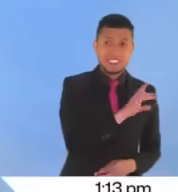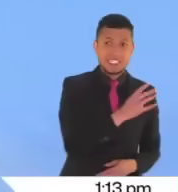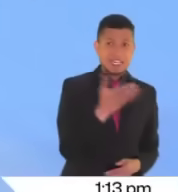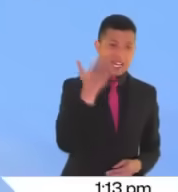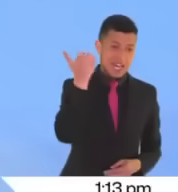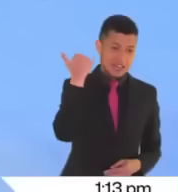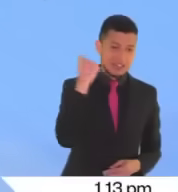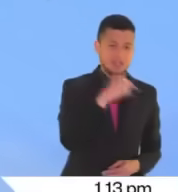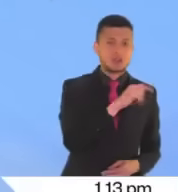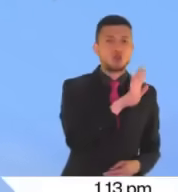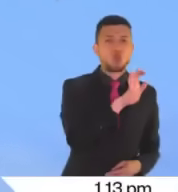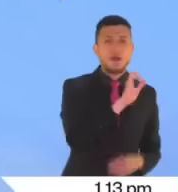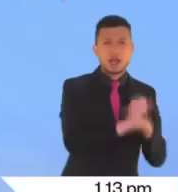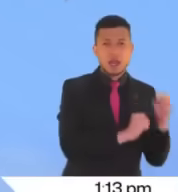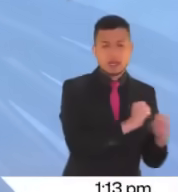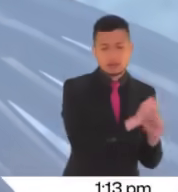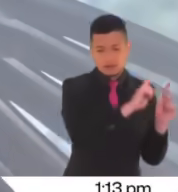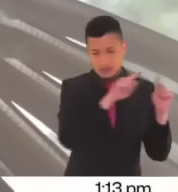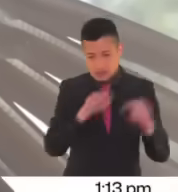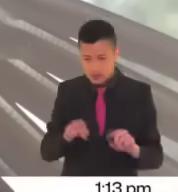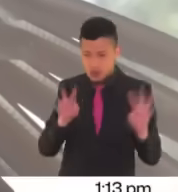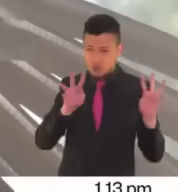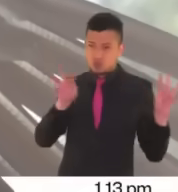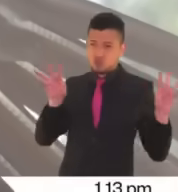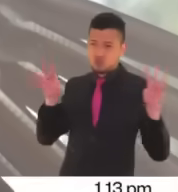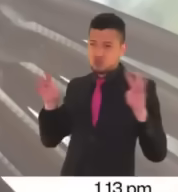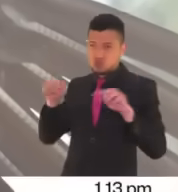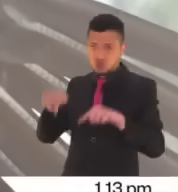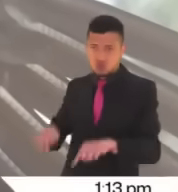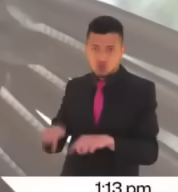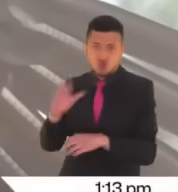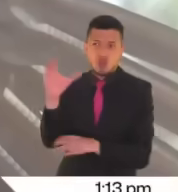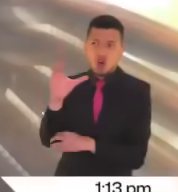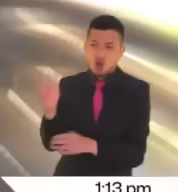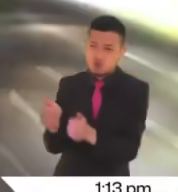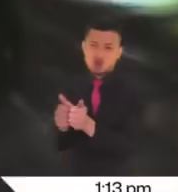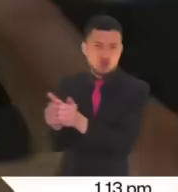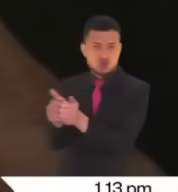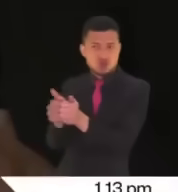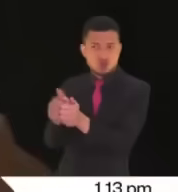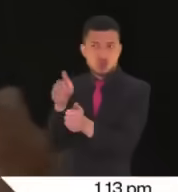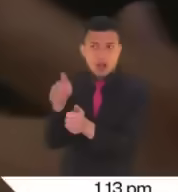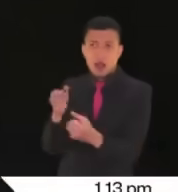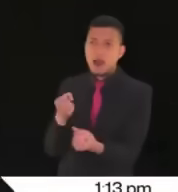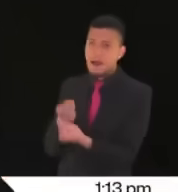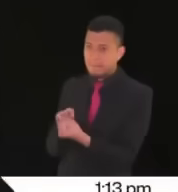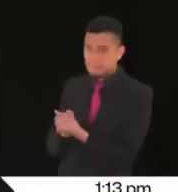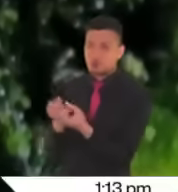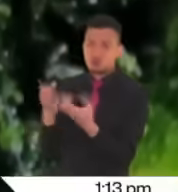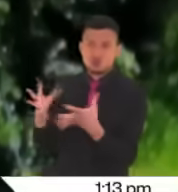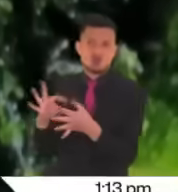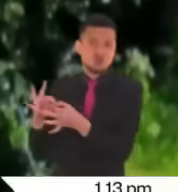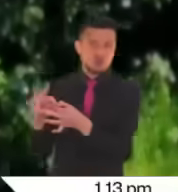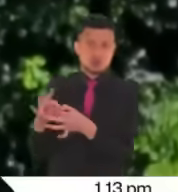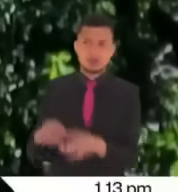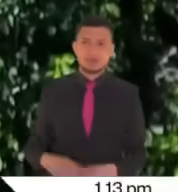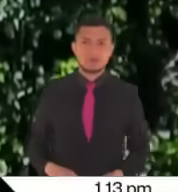9 años. En Colombia su unión se hizo más fuerte y contó con el apoyo de muchos.